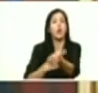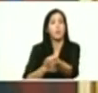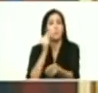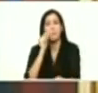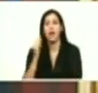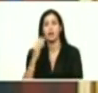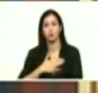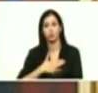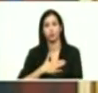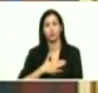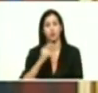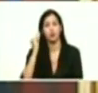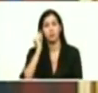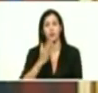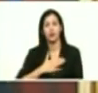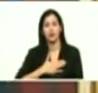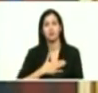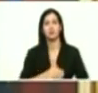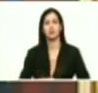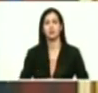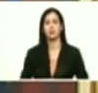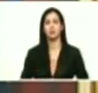Mercal